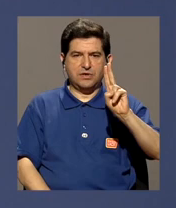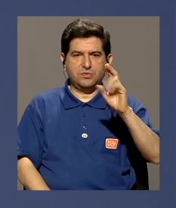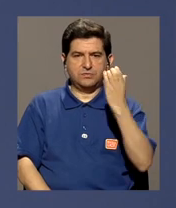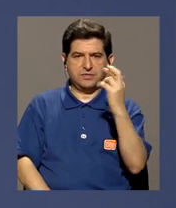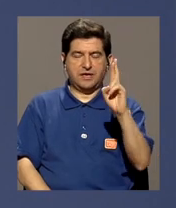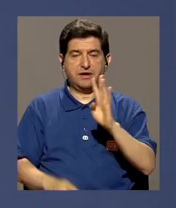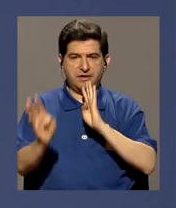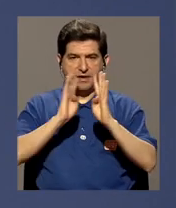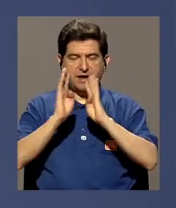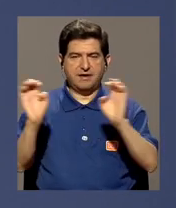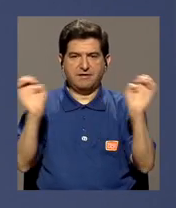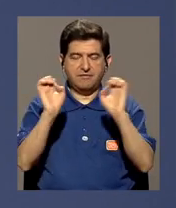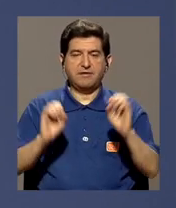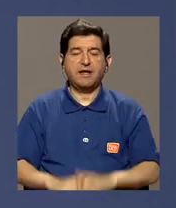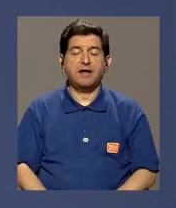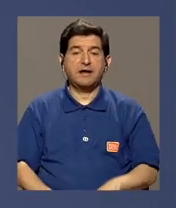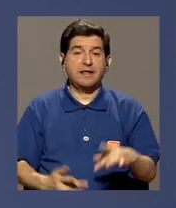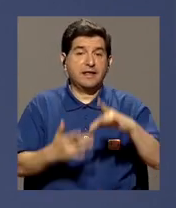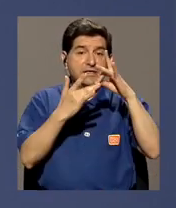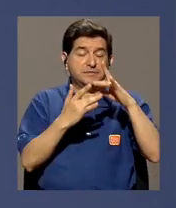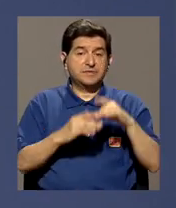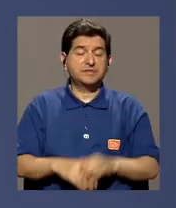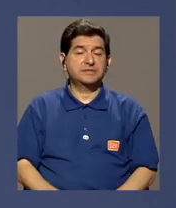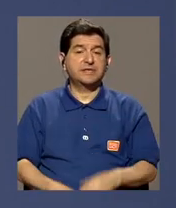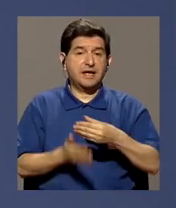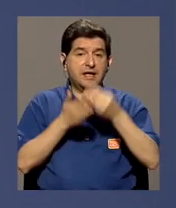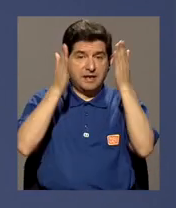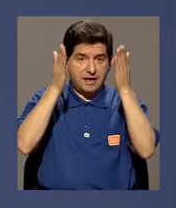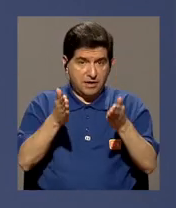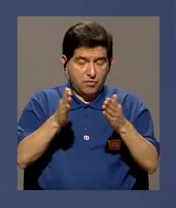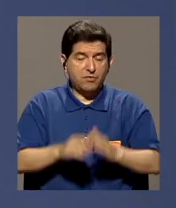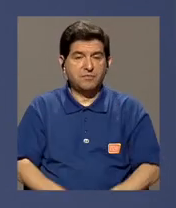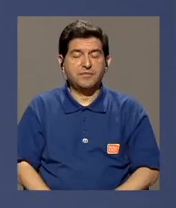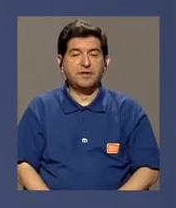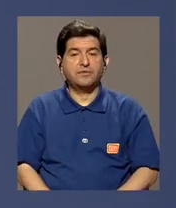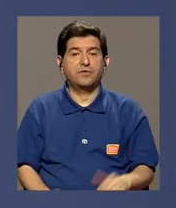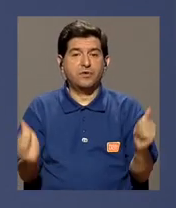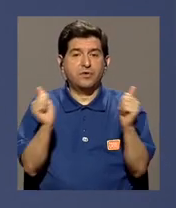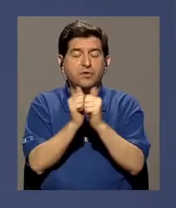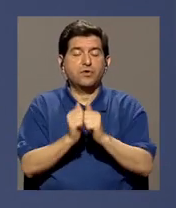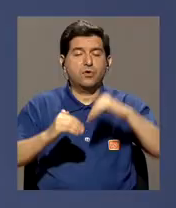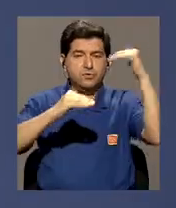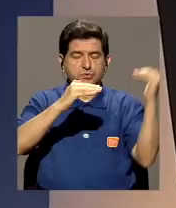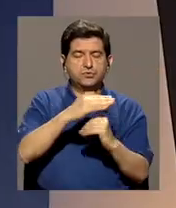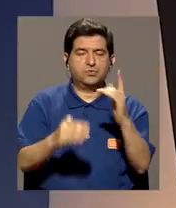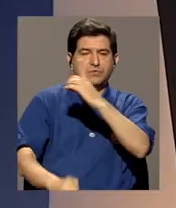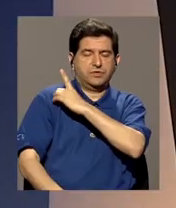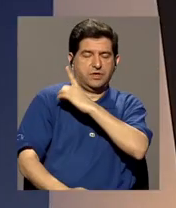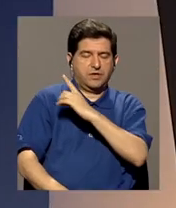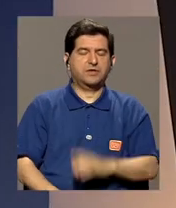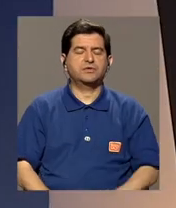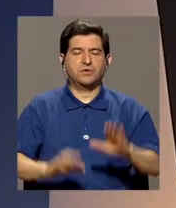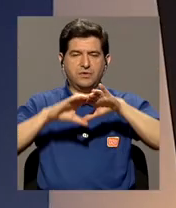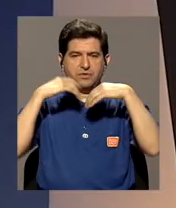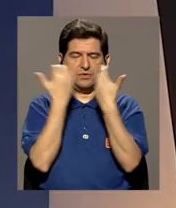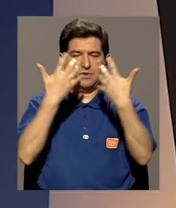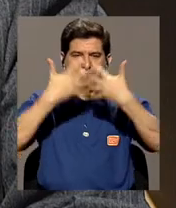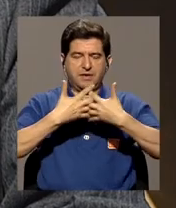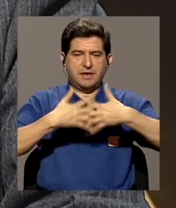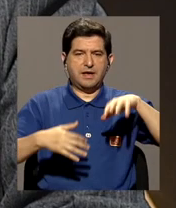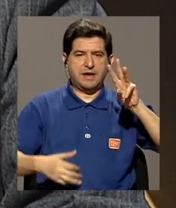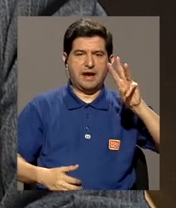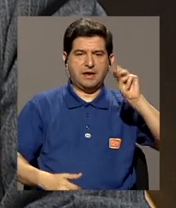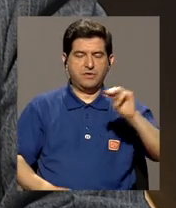pero sobre todo esa que toca el consumidor con el subdirector ejecutivo de la cámara de industrias don carlos montenegro y con nuestro